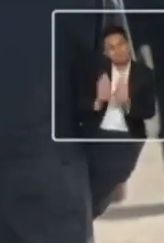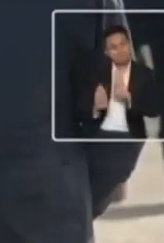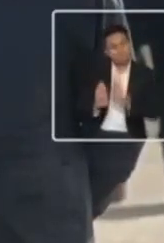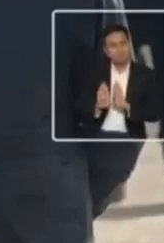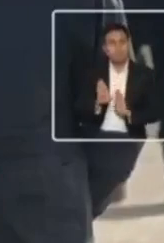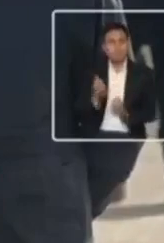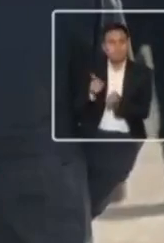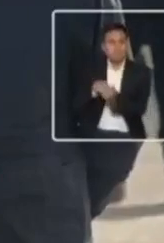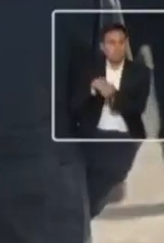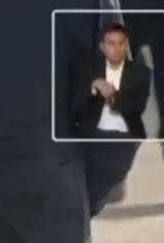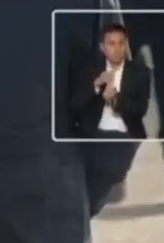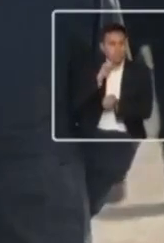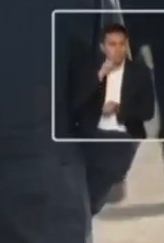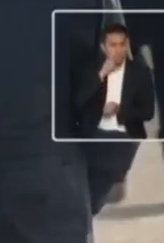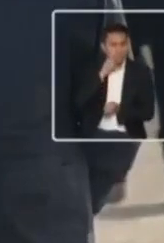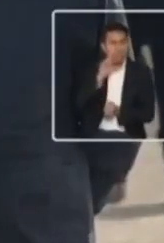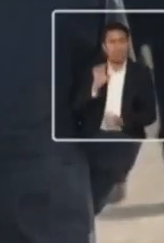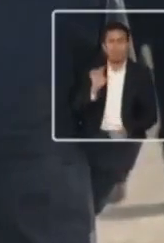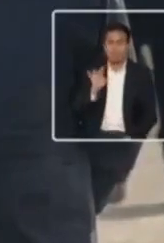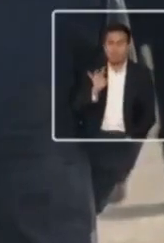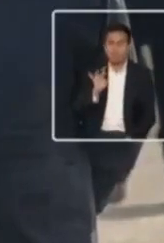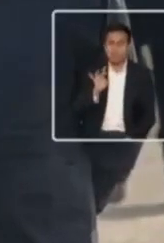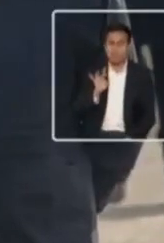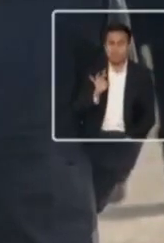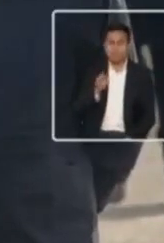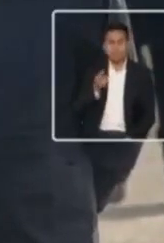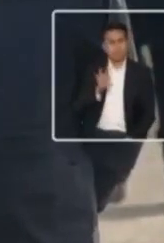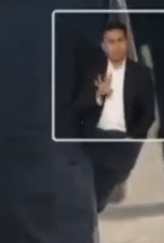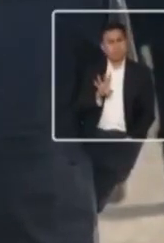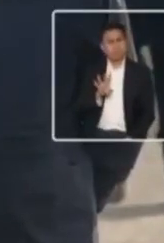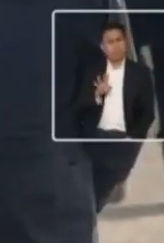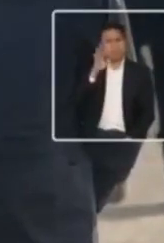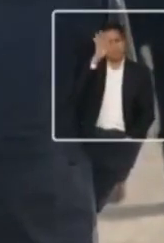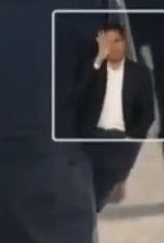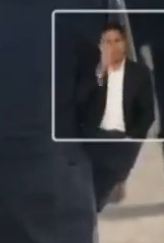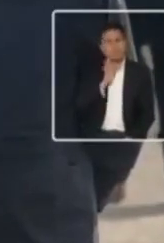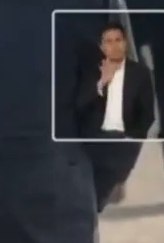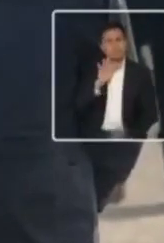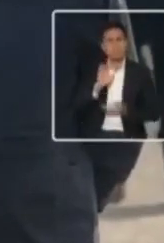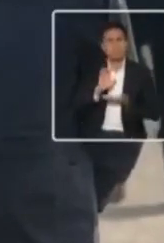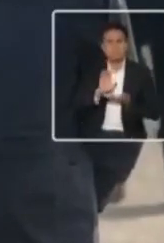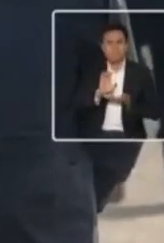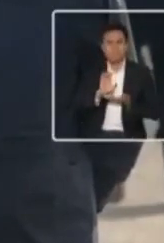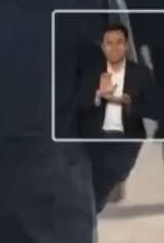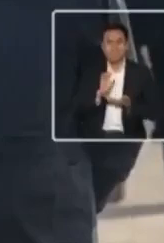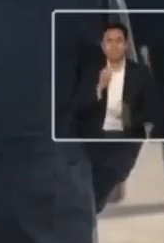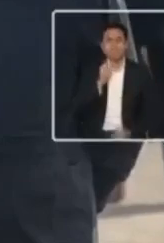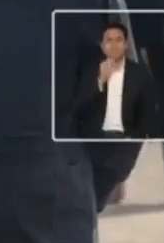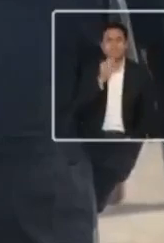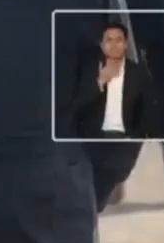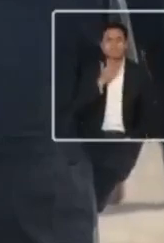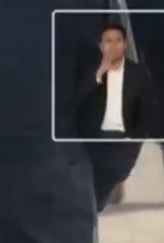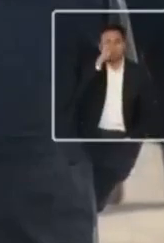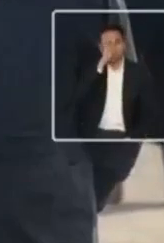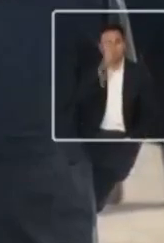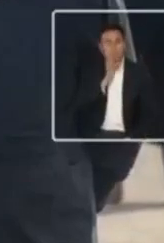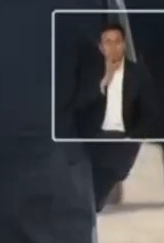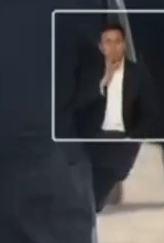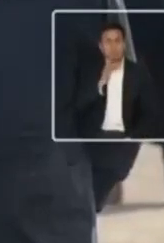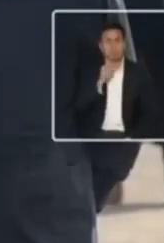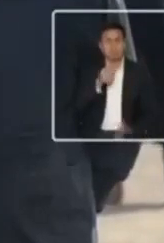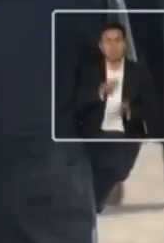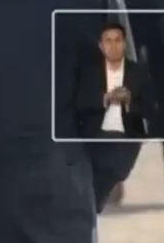hay familias que están dolidas, no solo porque hay funcionarios del Estado, sino también porque esos funcionarios